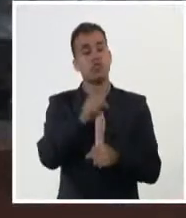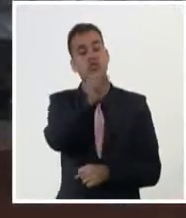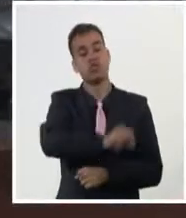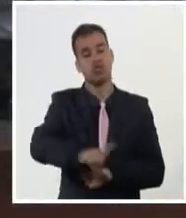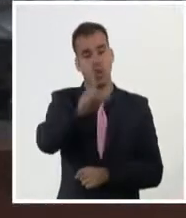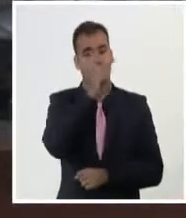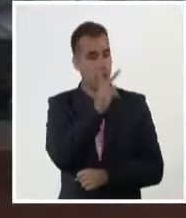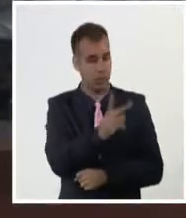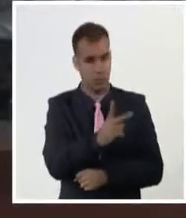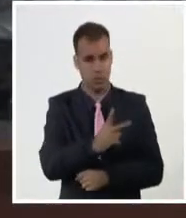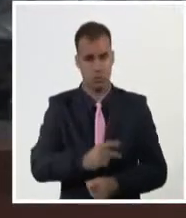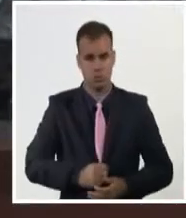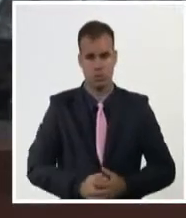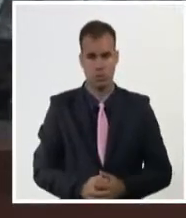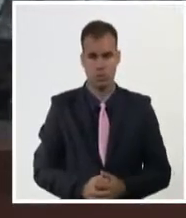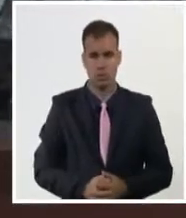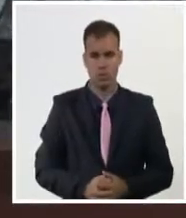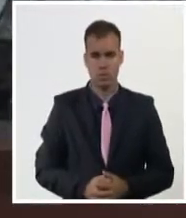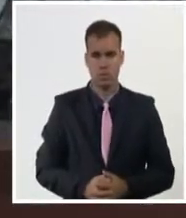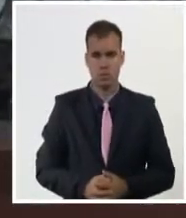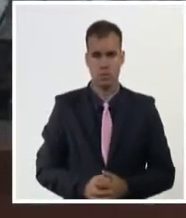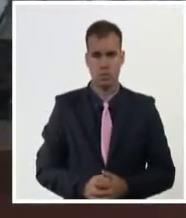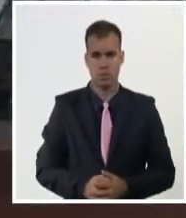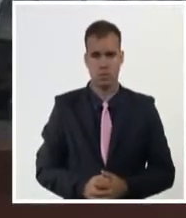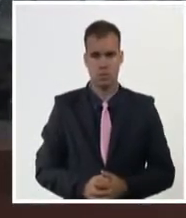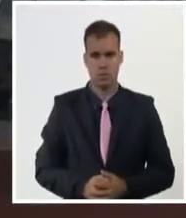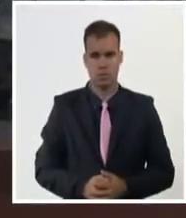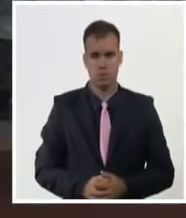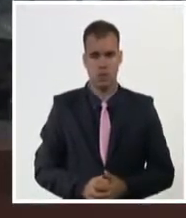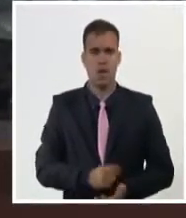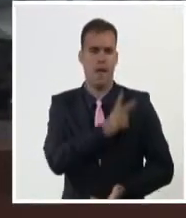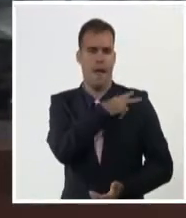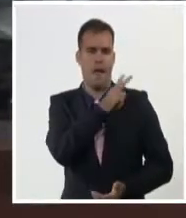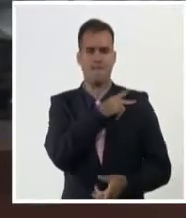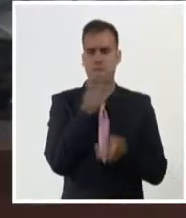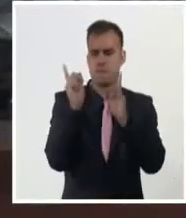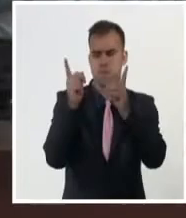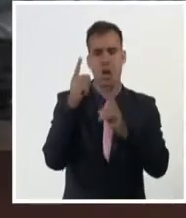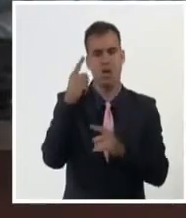De muy alentadoras calificó el secretario de Organización y Política de Cuadros,